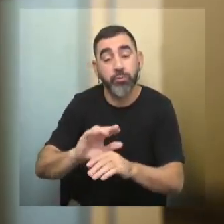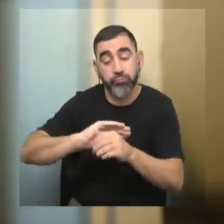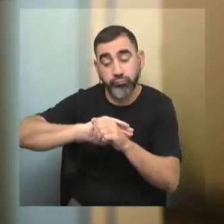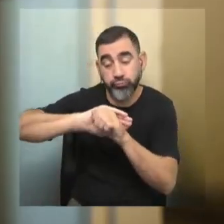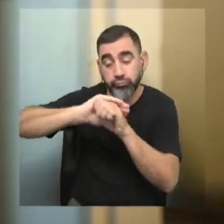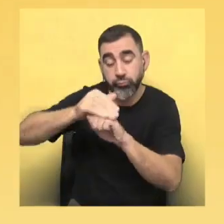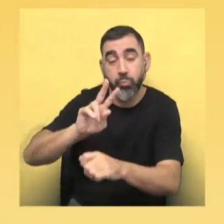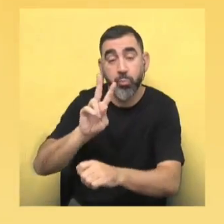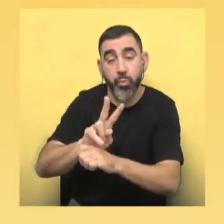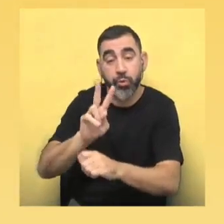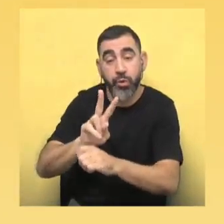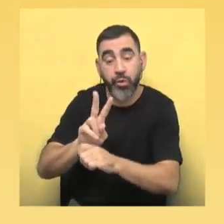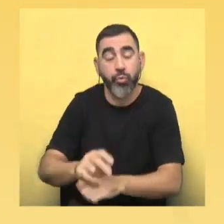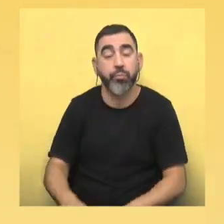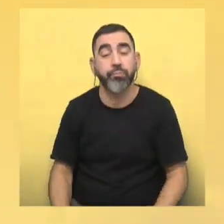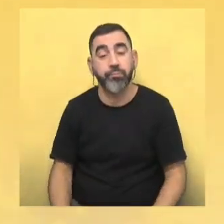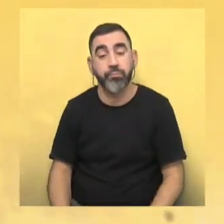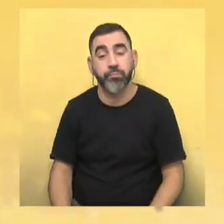recubierto, protegido.